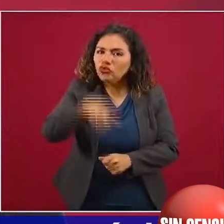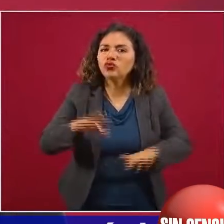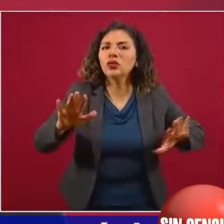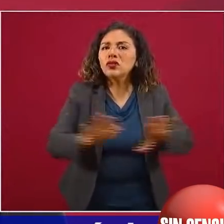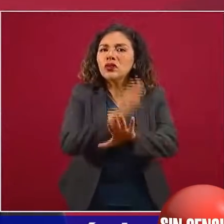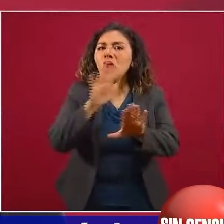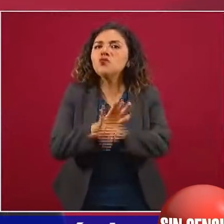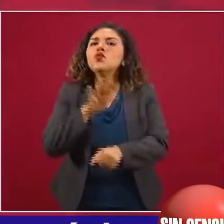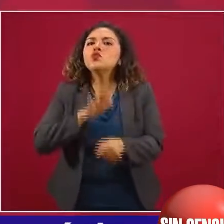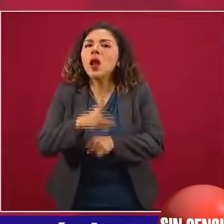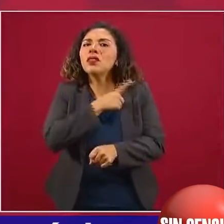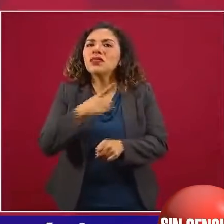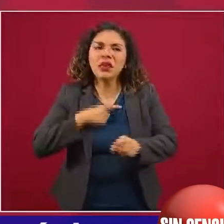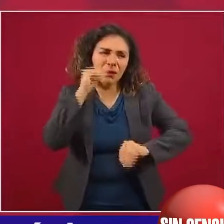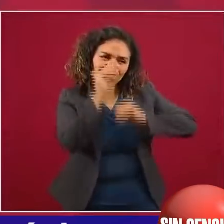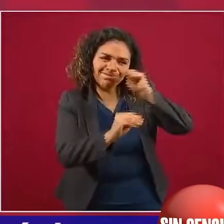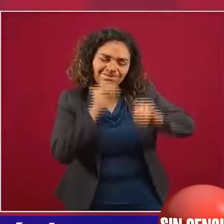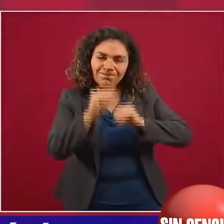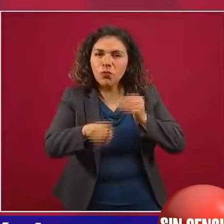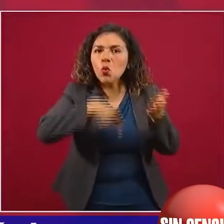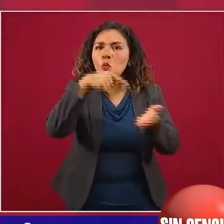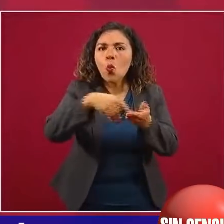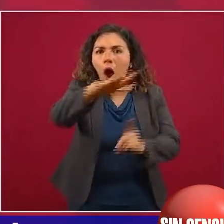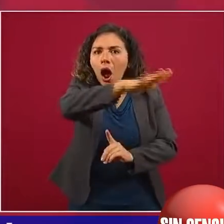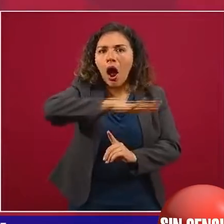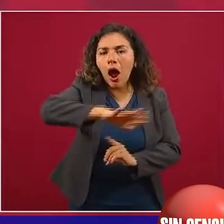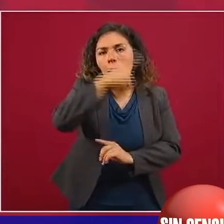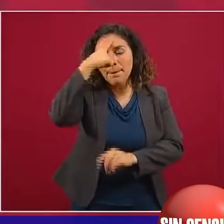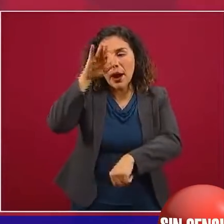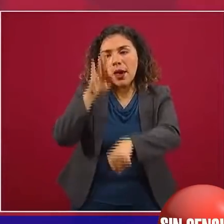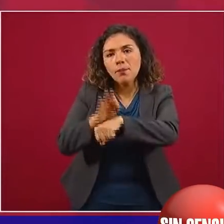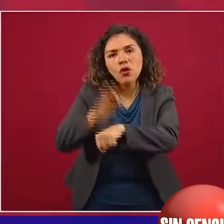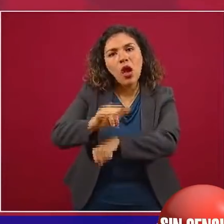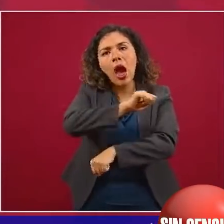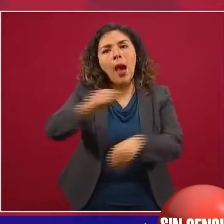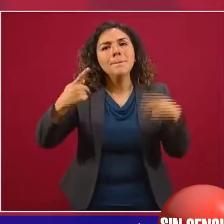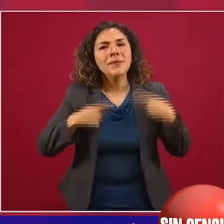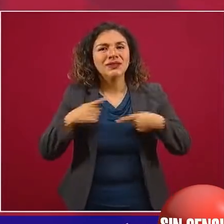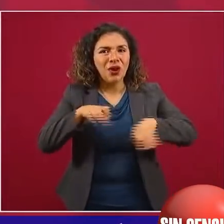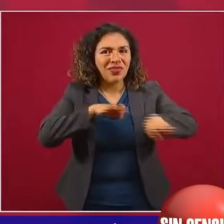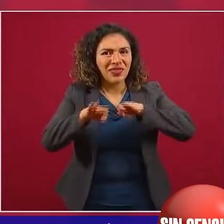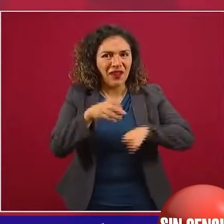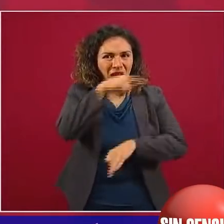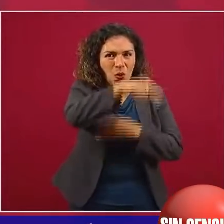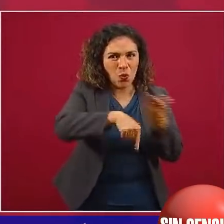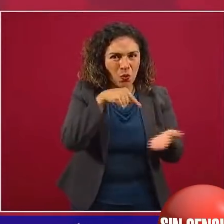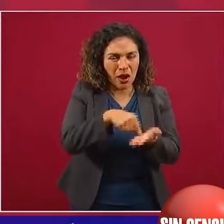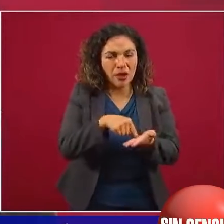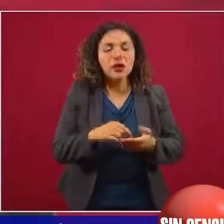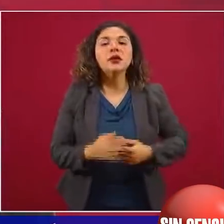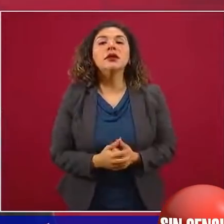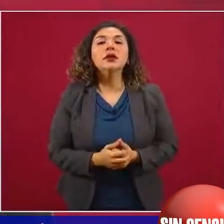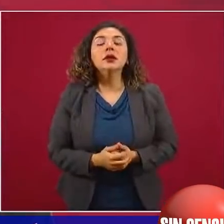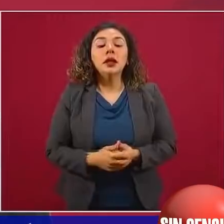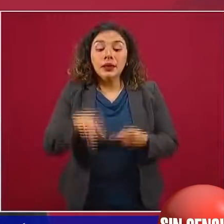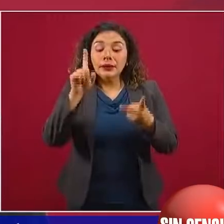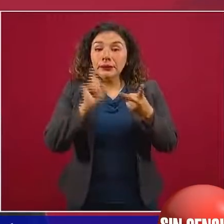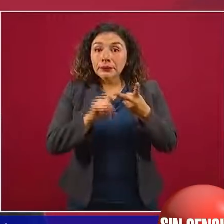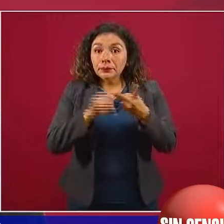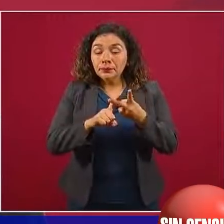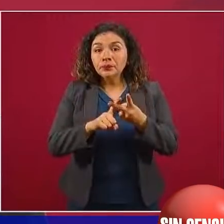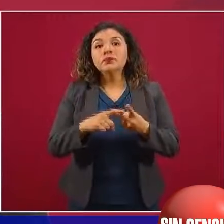deben materializarse en el espacio de trabajo para proteger a las trabajadoras y los trabajadores. Y